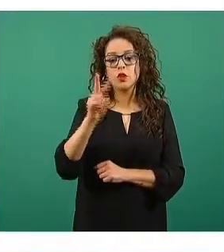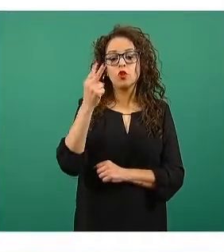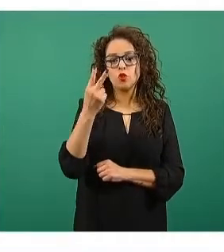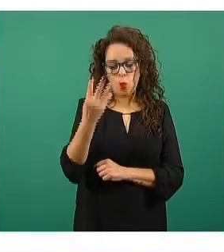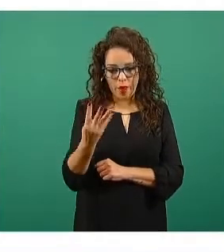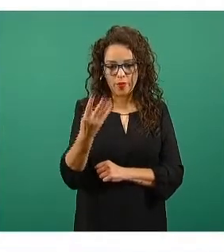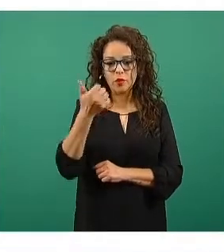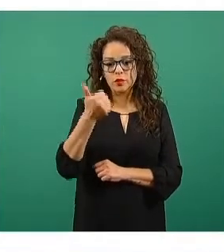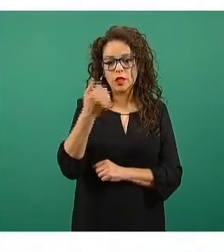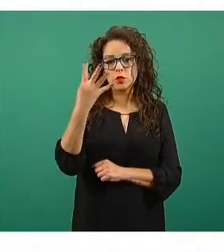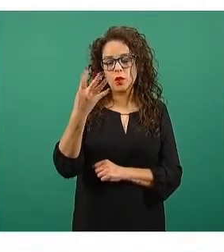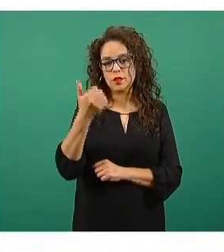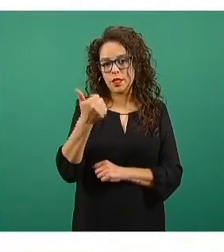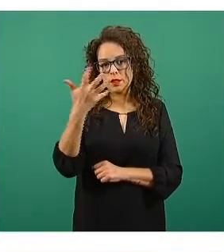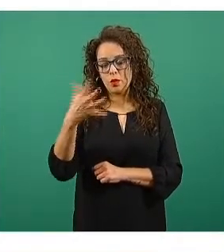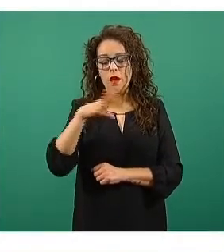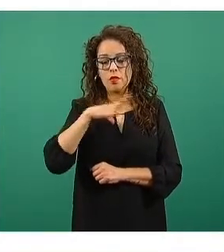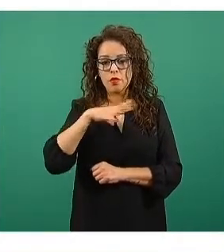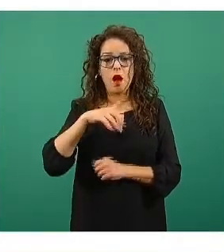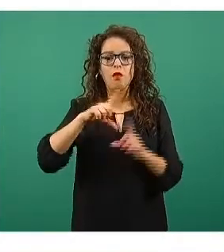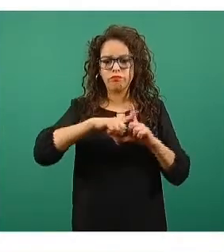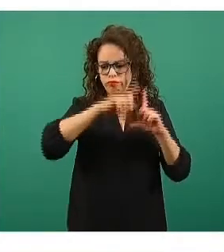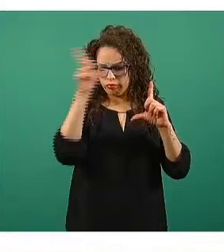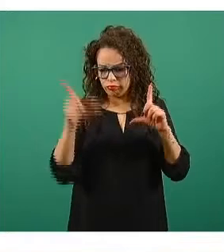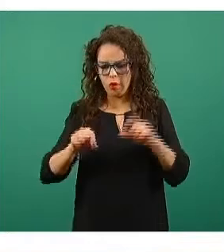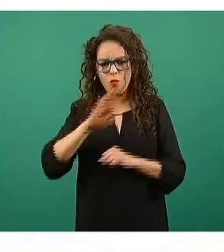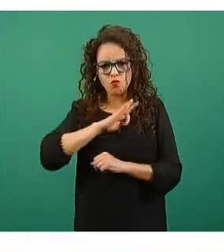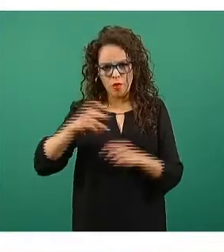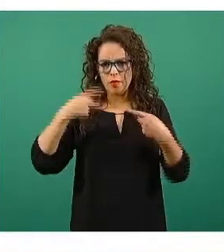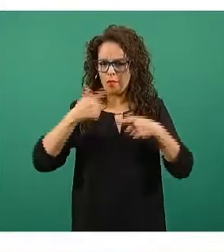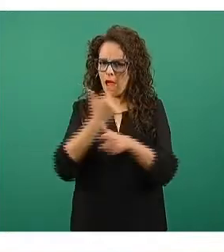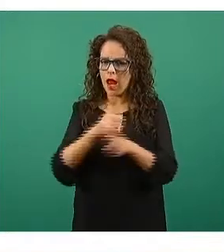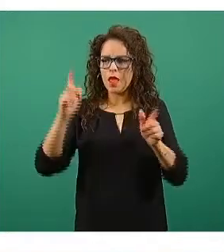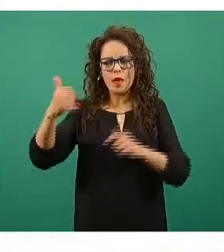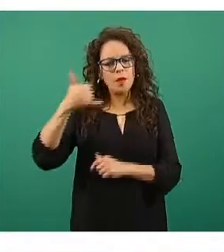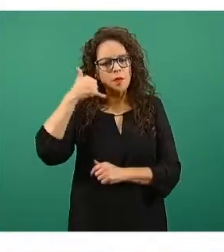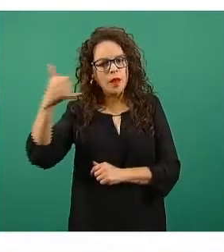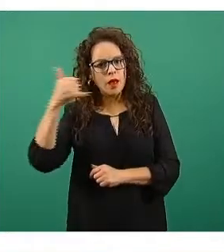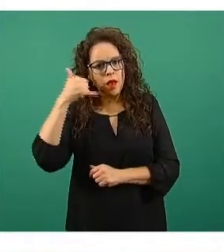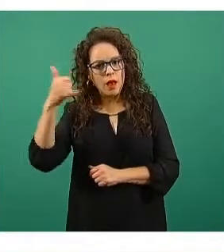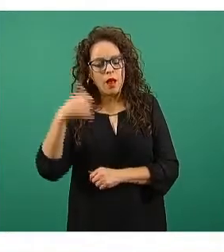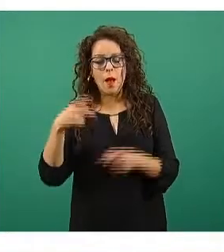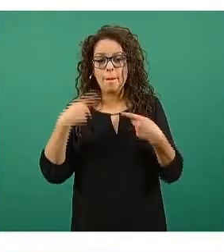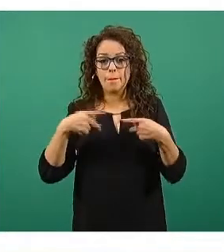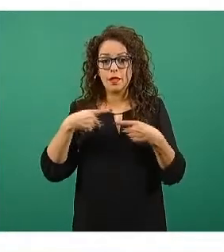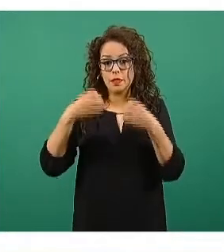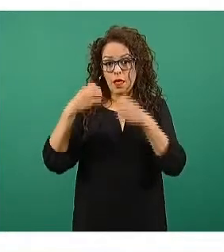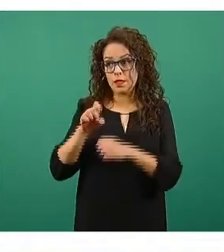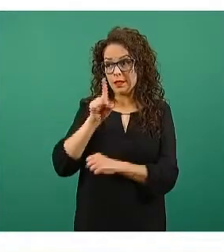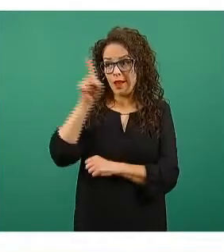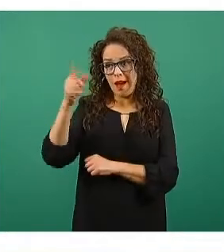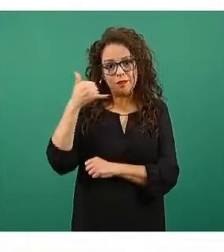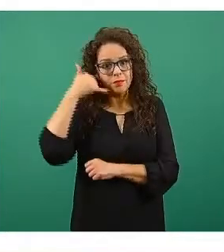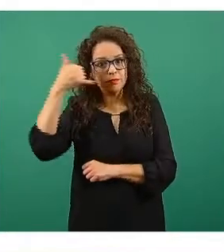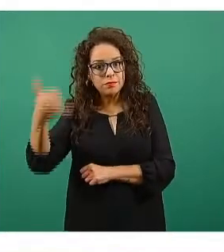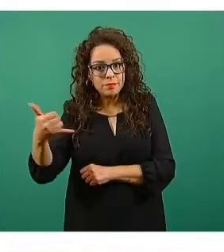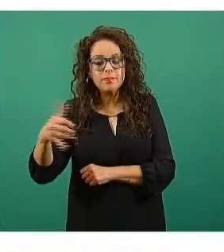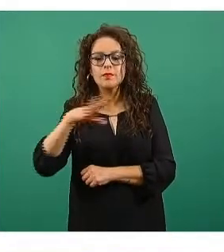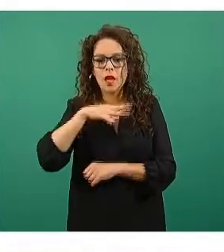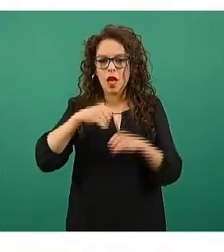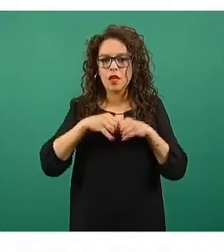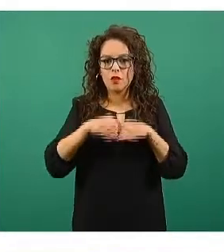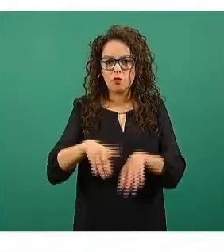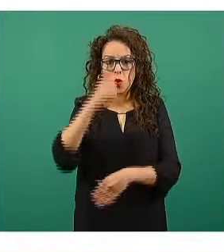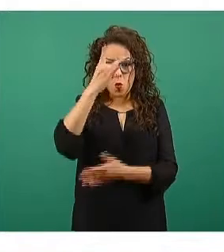800-624-6464, que está disponible a nivel nacional y aquí los operadores, las operadoras tienen información no solamente sobre